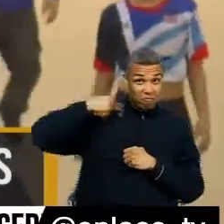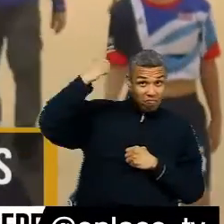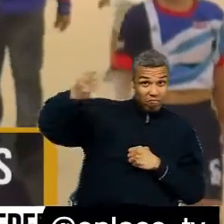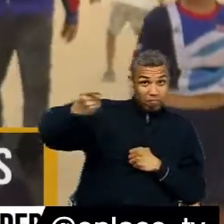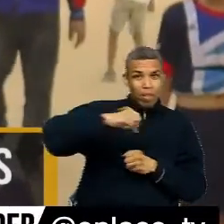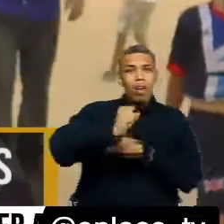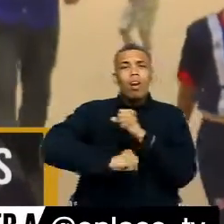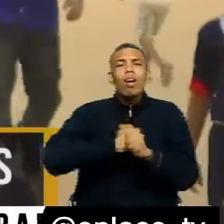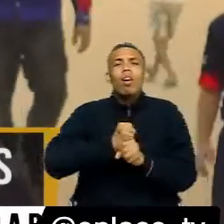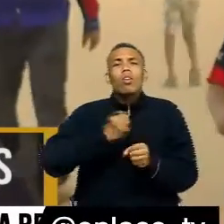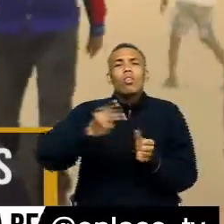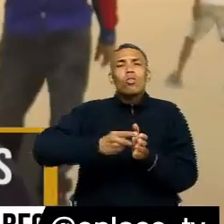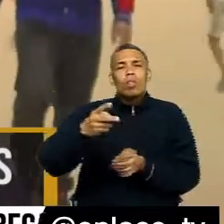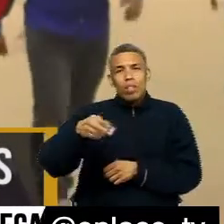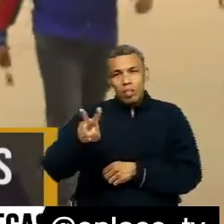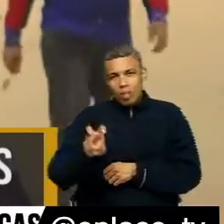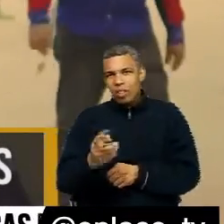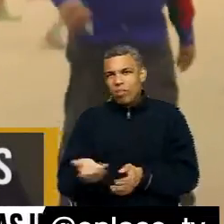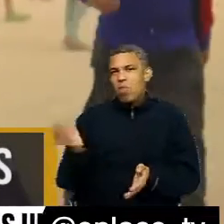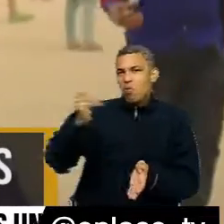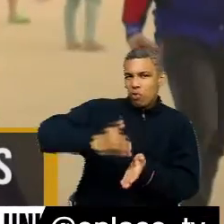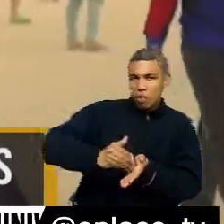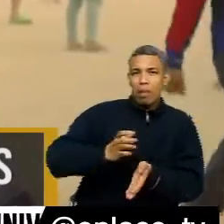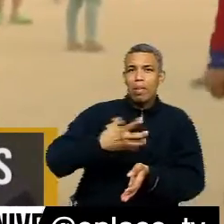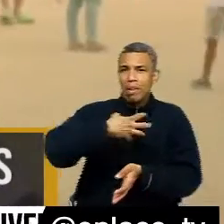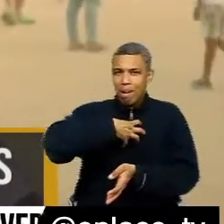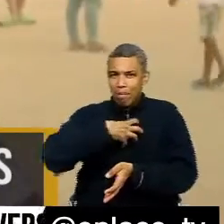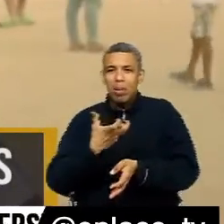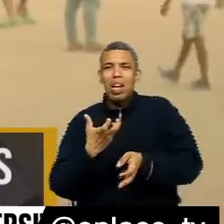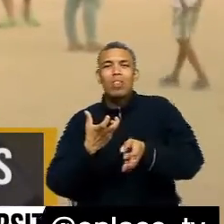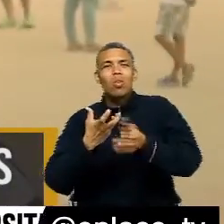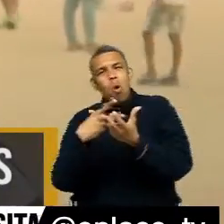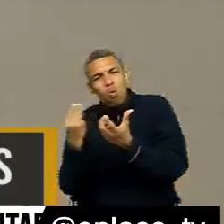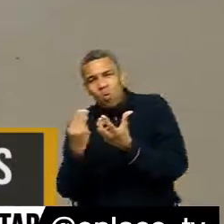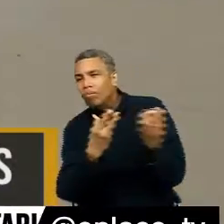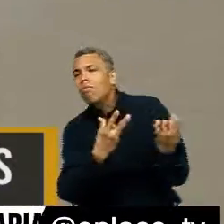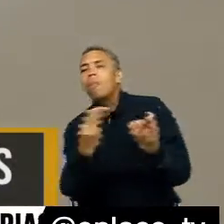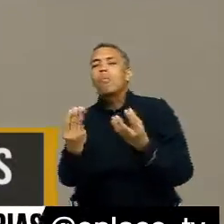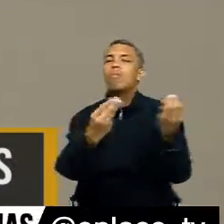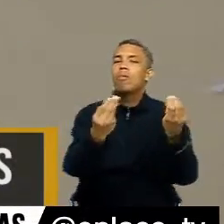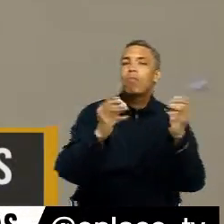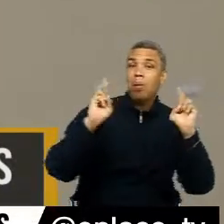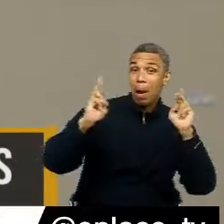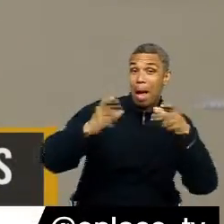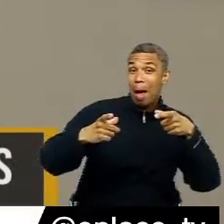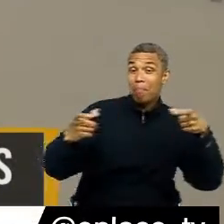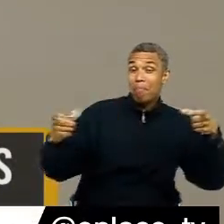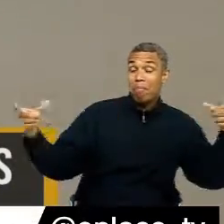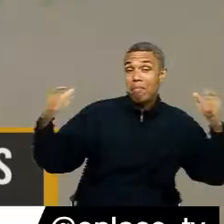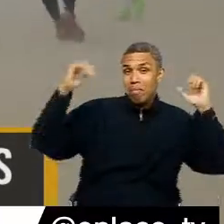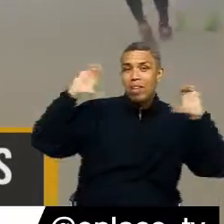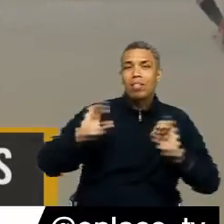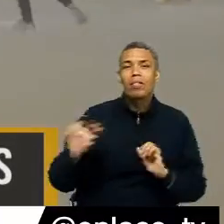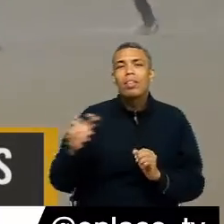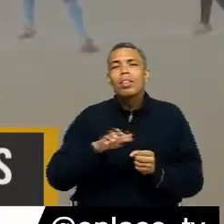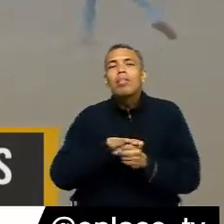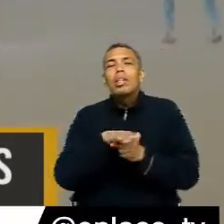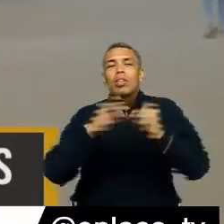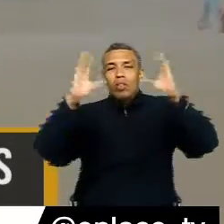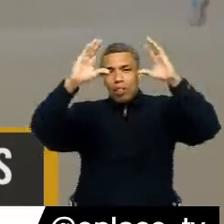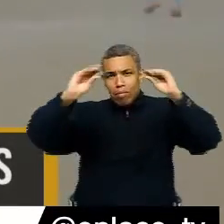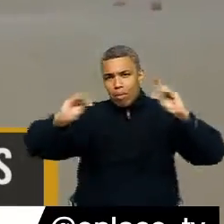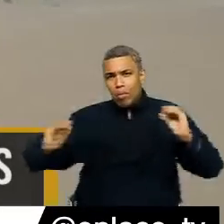esperemos que la afluencia sea masiva y que nos acompañen. Este torneo de minifútbol Copa Barrio Los Pinos tenía